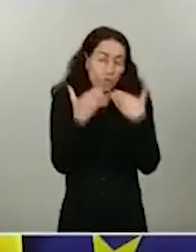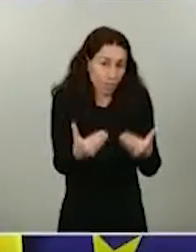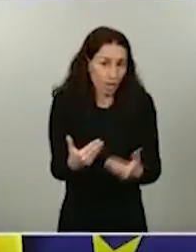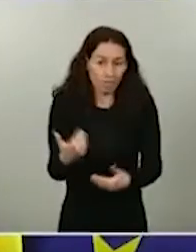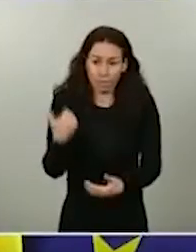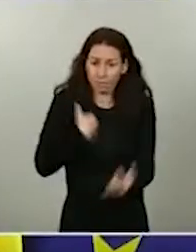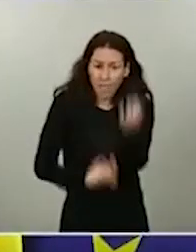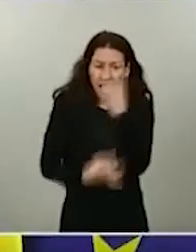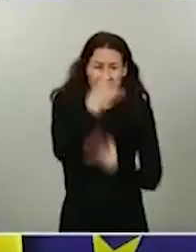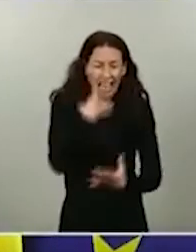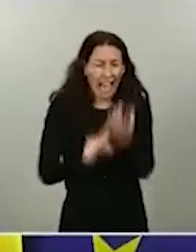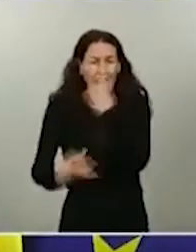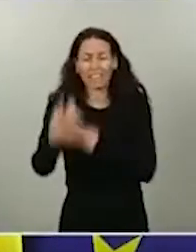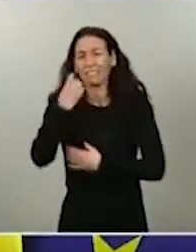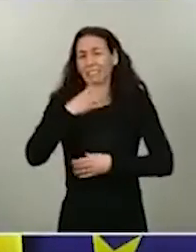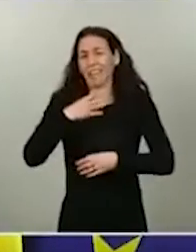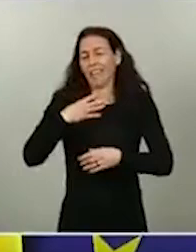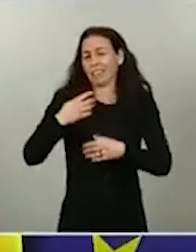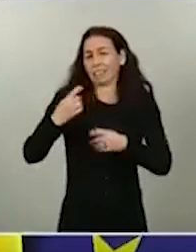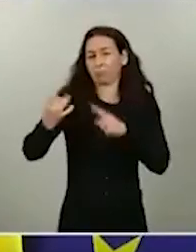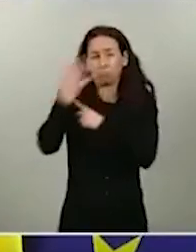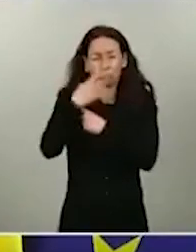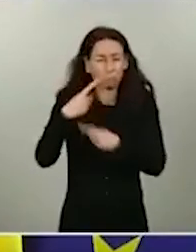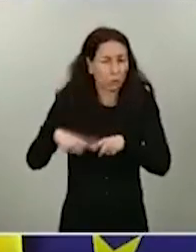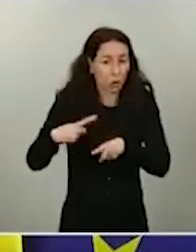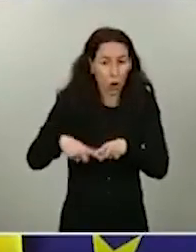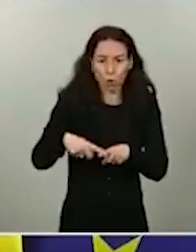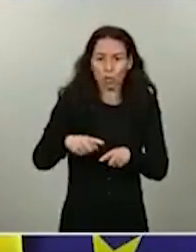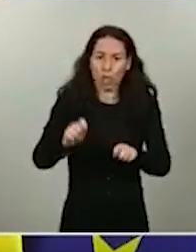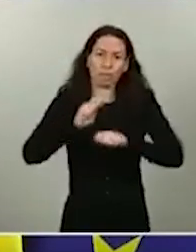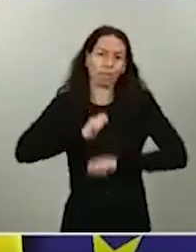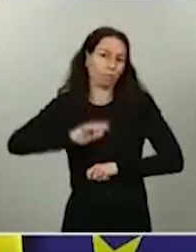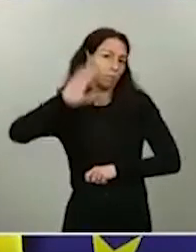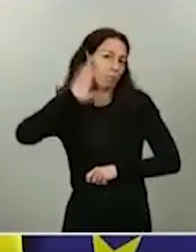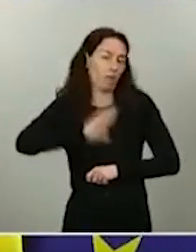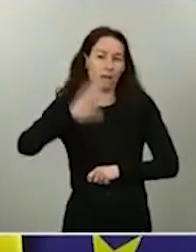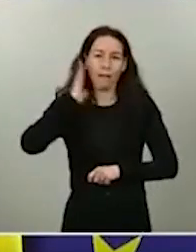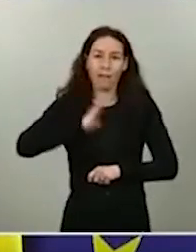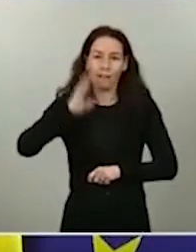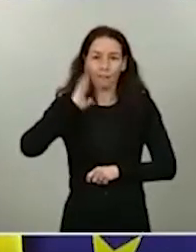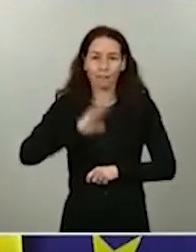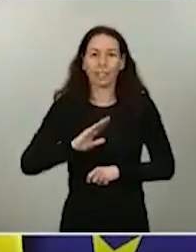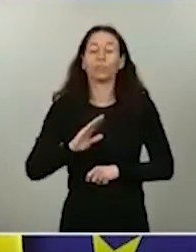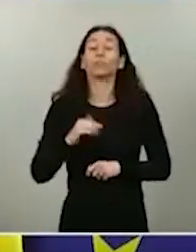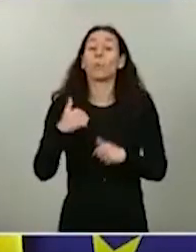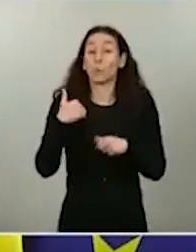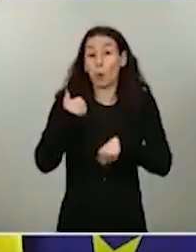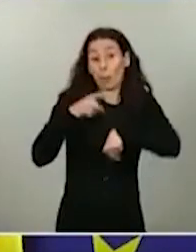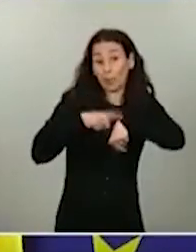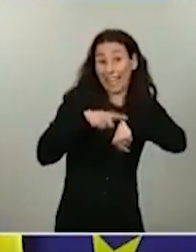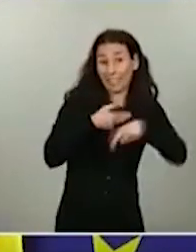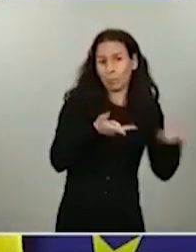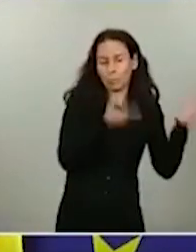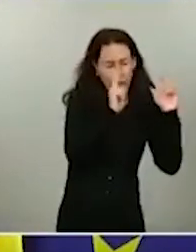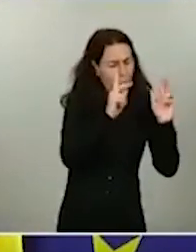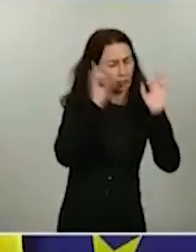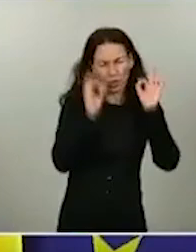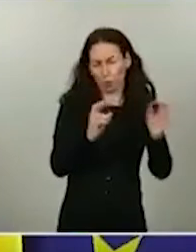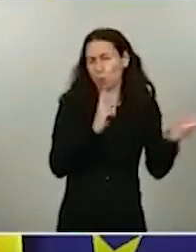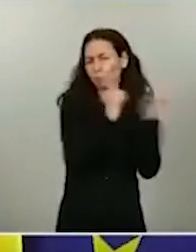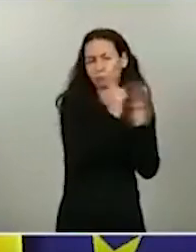comunicaciones de mostrándome afecto y cuando tenga un poquito de tiempo tratará de responderlas a todas